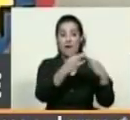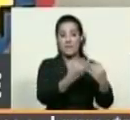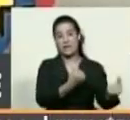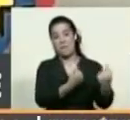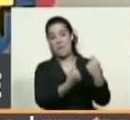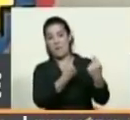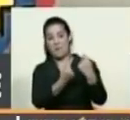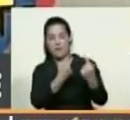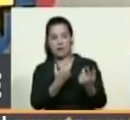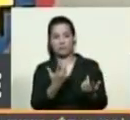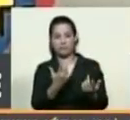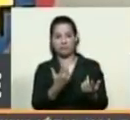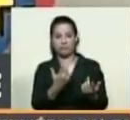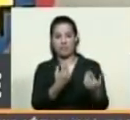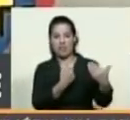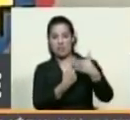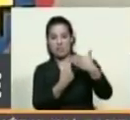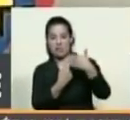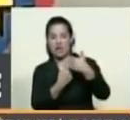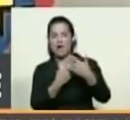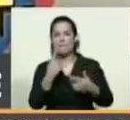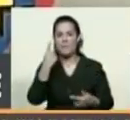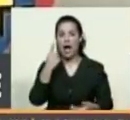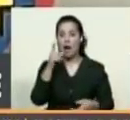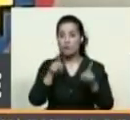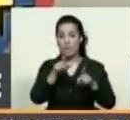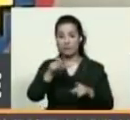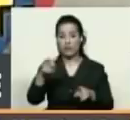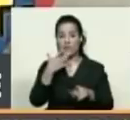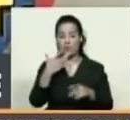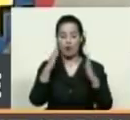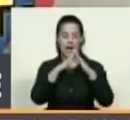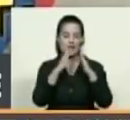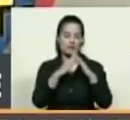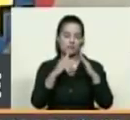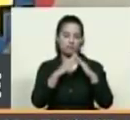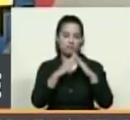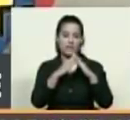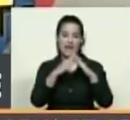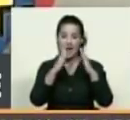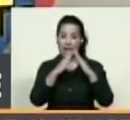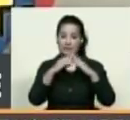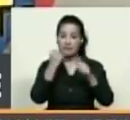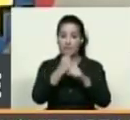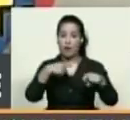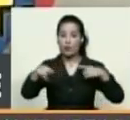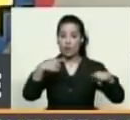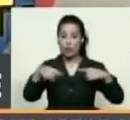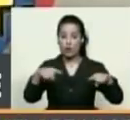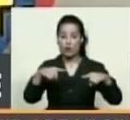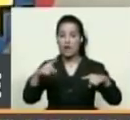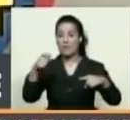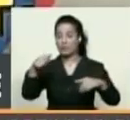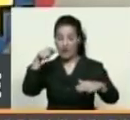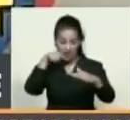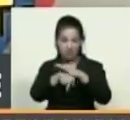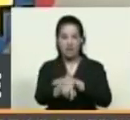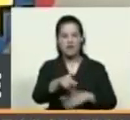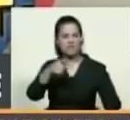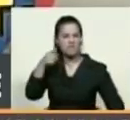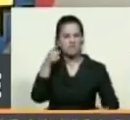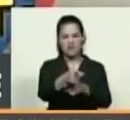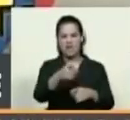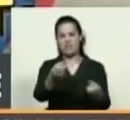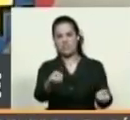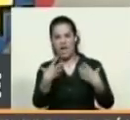importarle. Hubo personas que entraron a las casas de coordinadores para pedirles y exigirles que